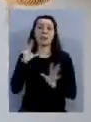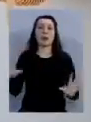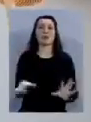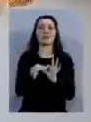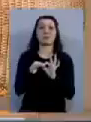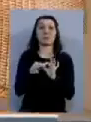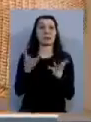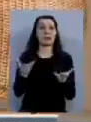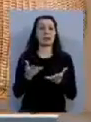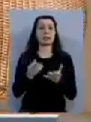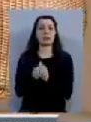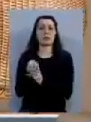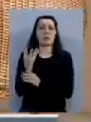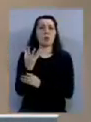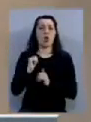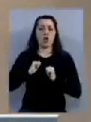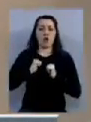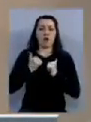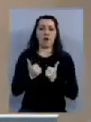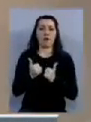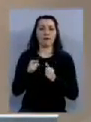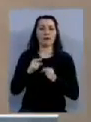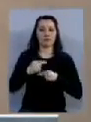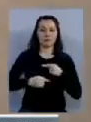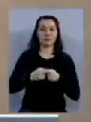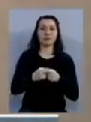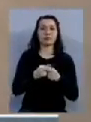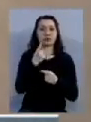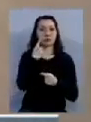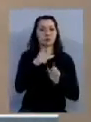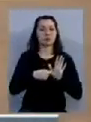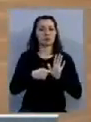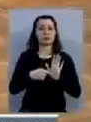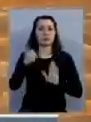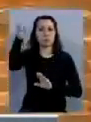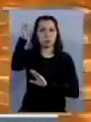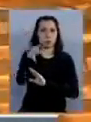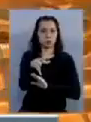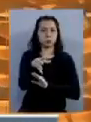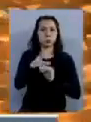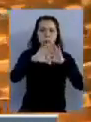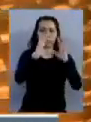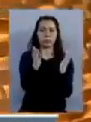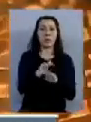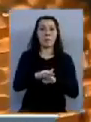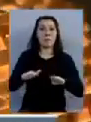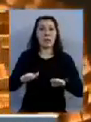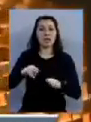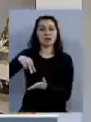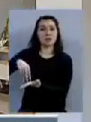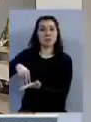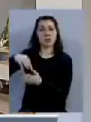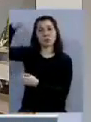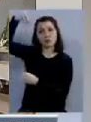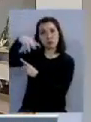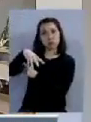Ese estilo se moderniza, rejuvenece, actualizando el concepto de iluminación. Lámparas de mesa, de pie, colgantes,